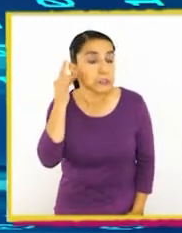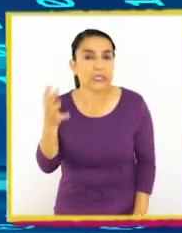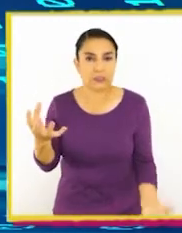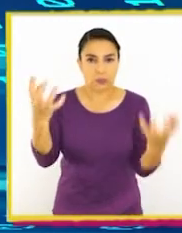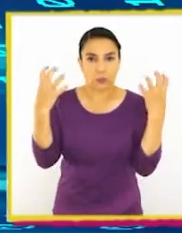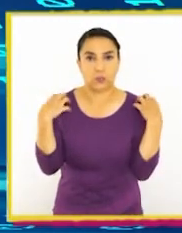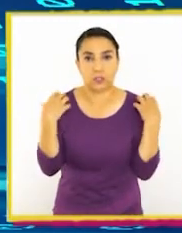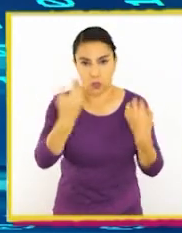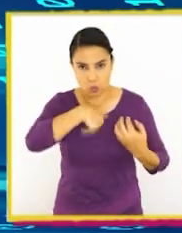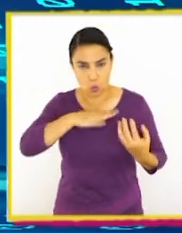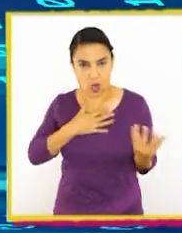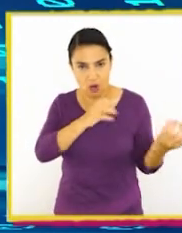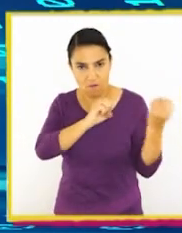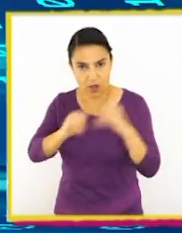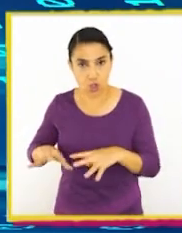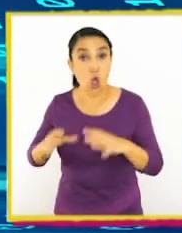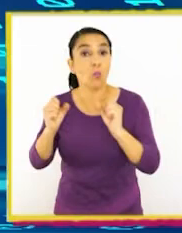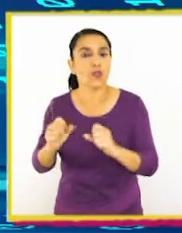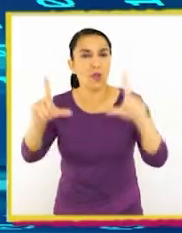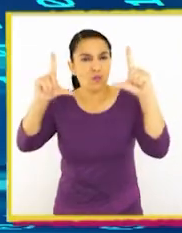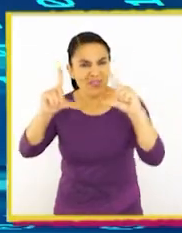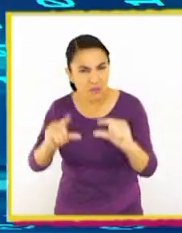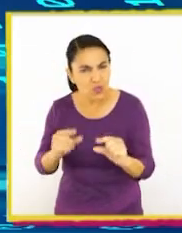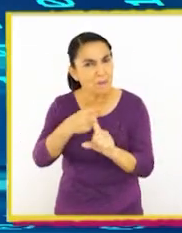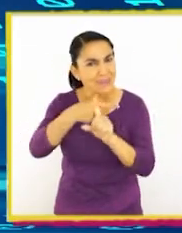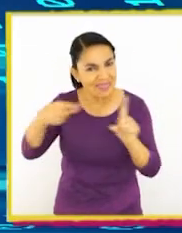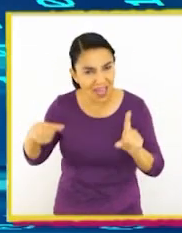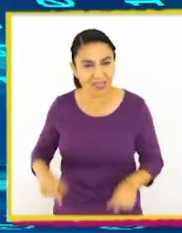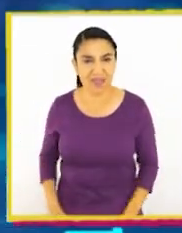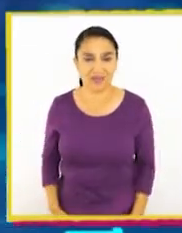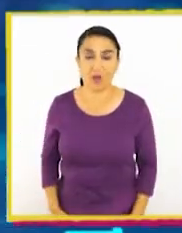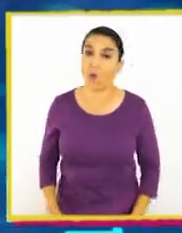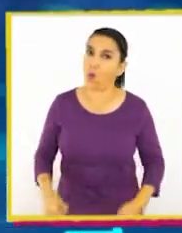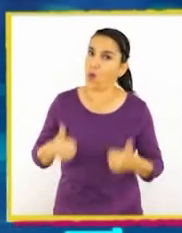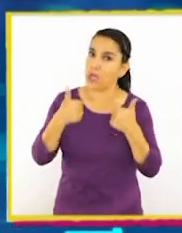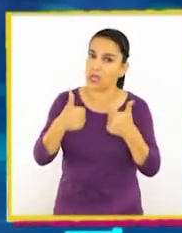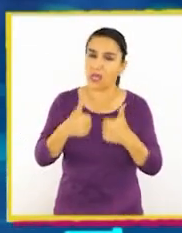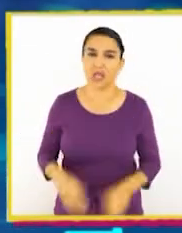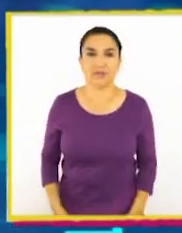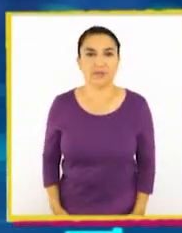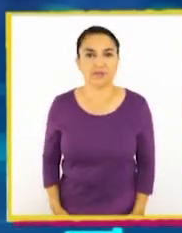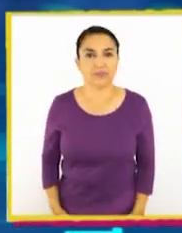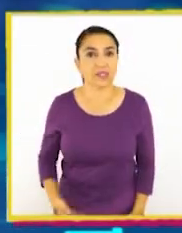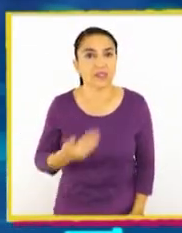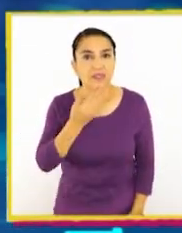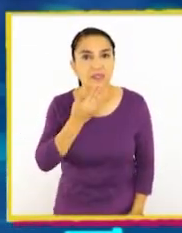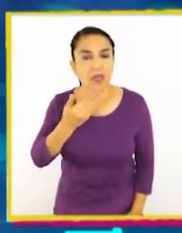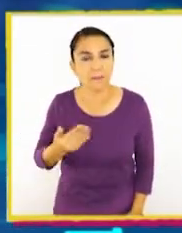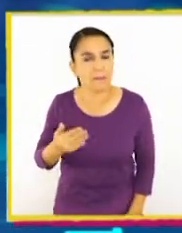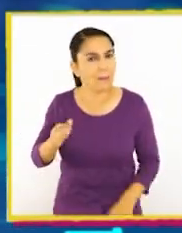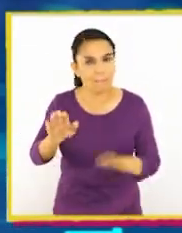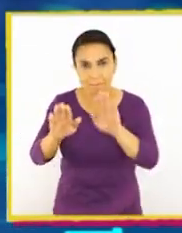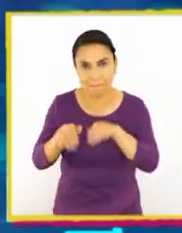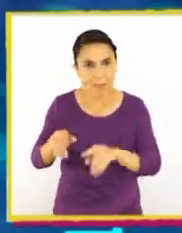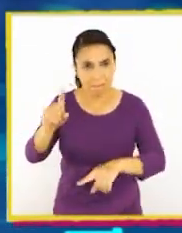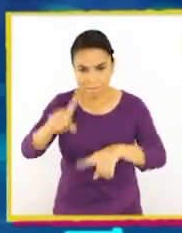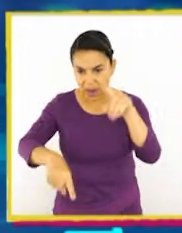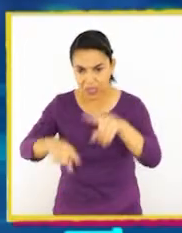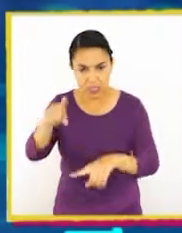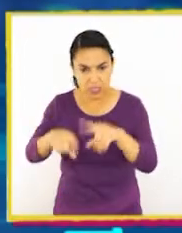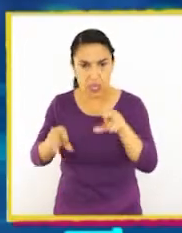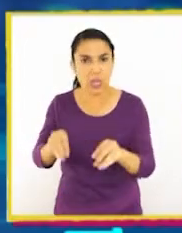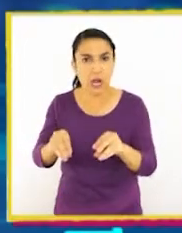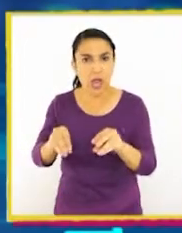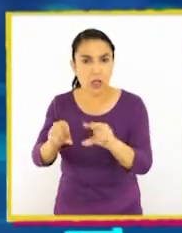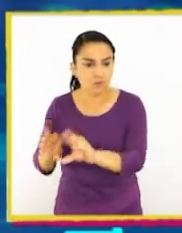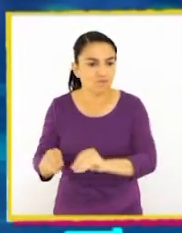nuestros residuos orgánicos. Podríamos disminuir la mitad de nuestra basura. Es increíble, ¿eh? Además, esta misma tierra